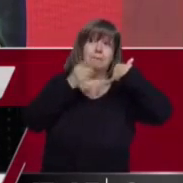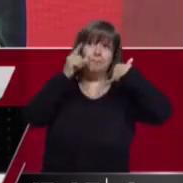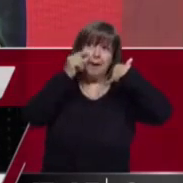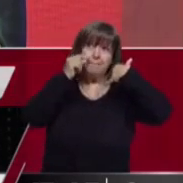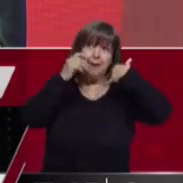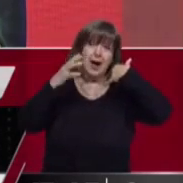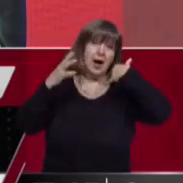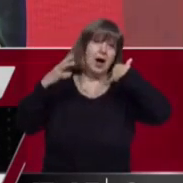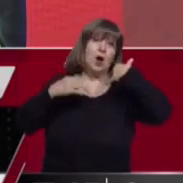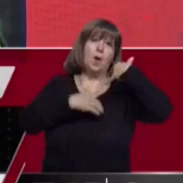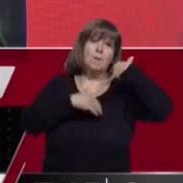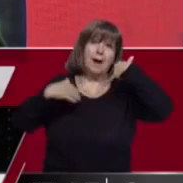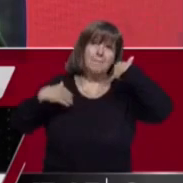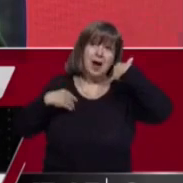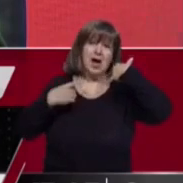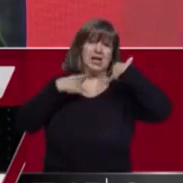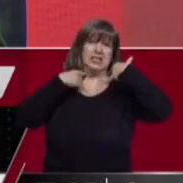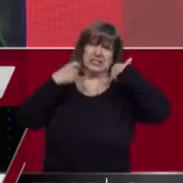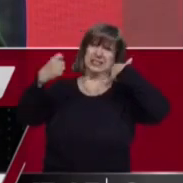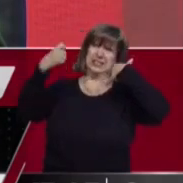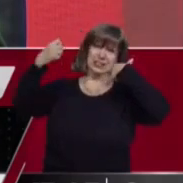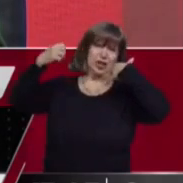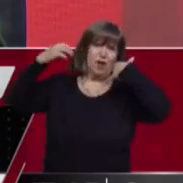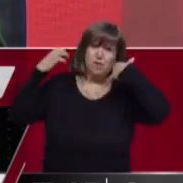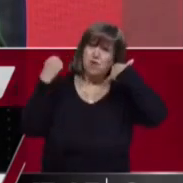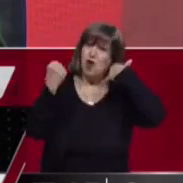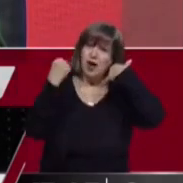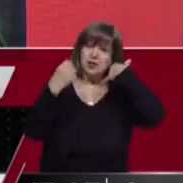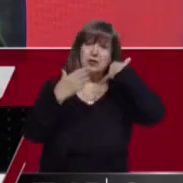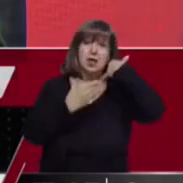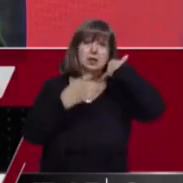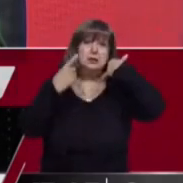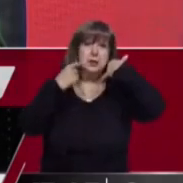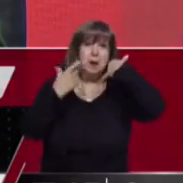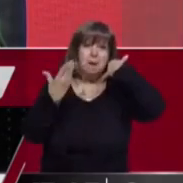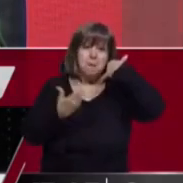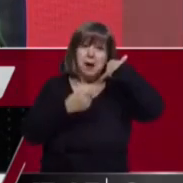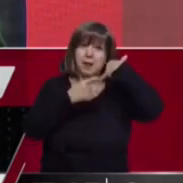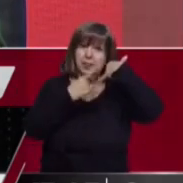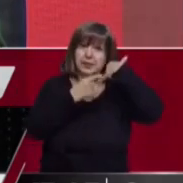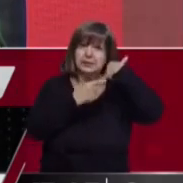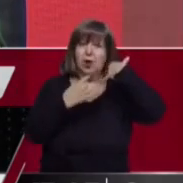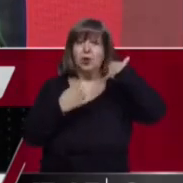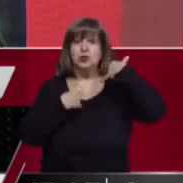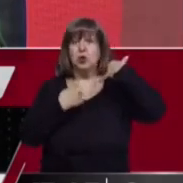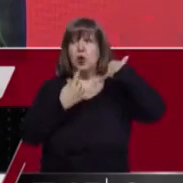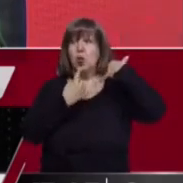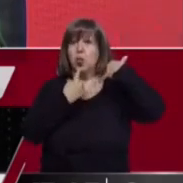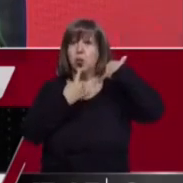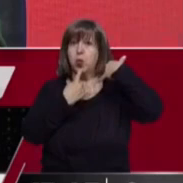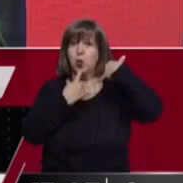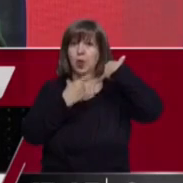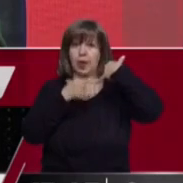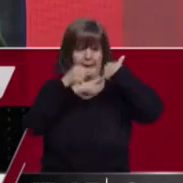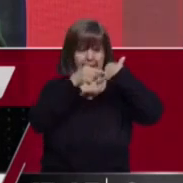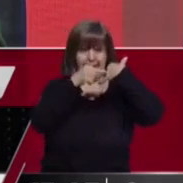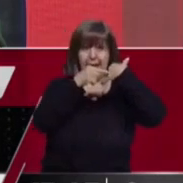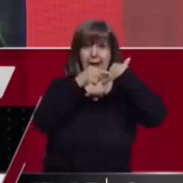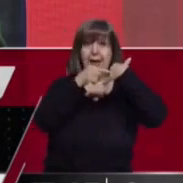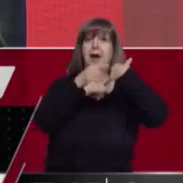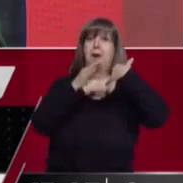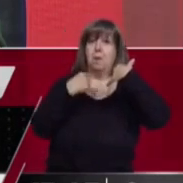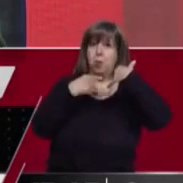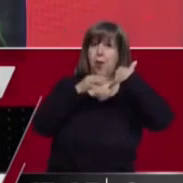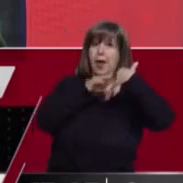vulnera, cuando se violenta a los chicos, puede llamar a la línea 102 y dar cuenta de lo que sabe. Ahí va a ser escuchado, va a